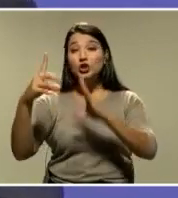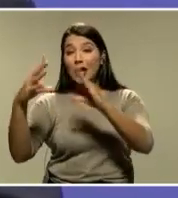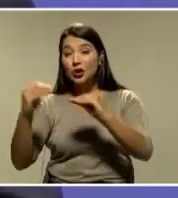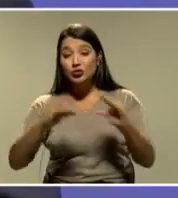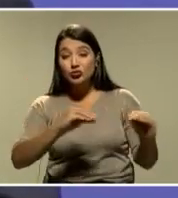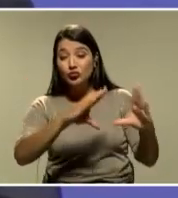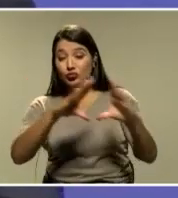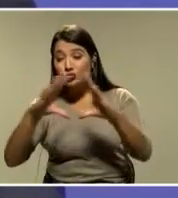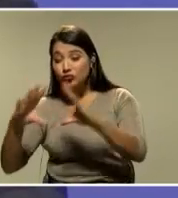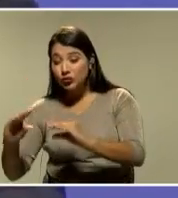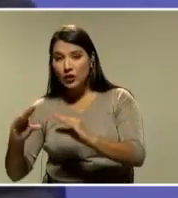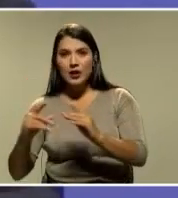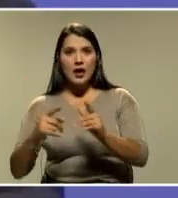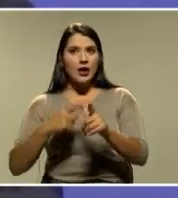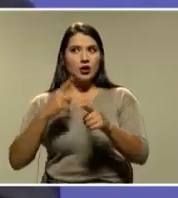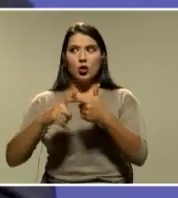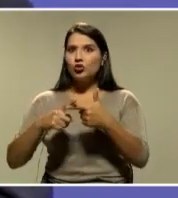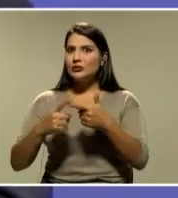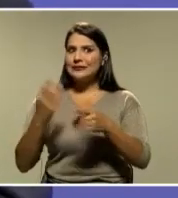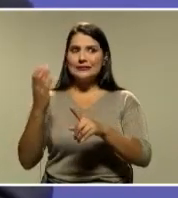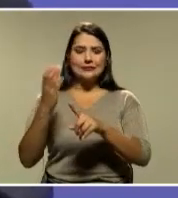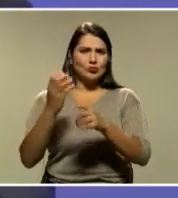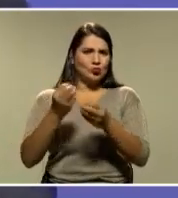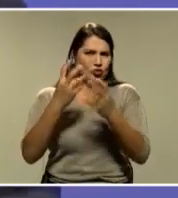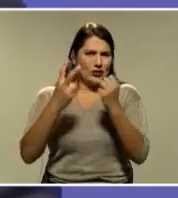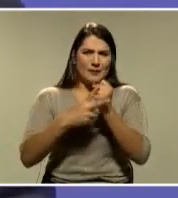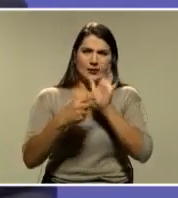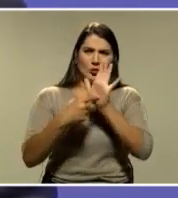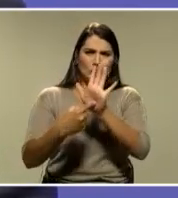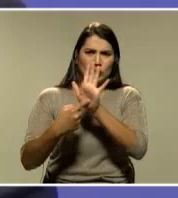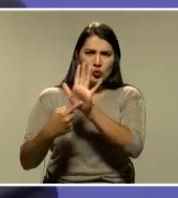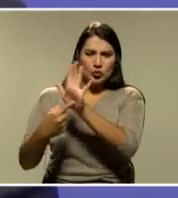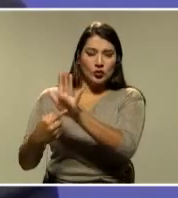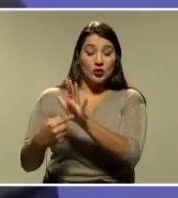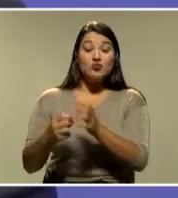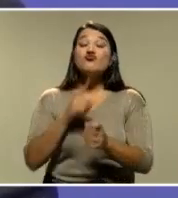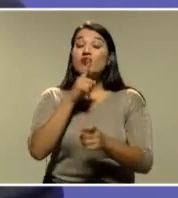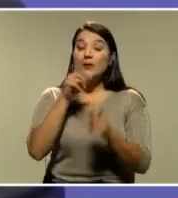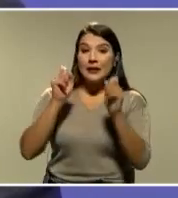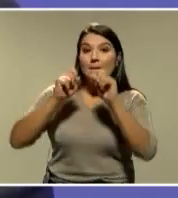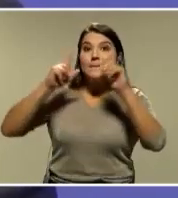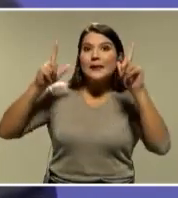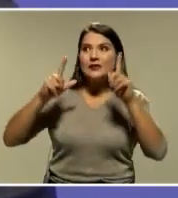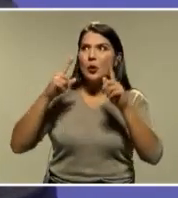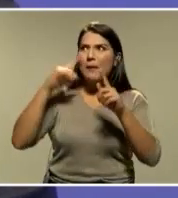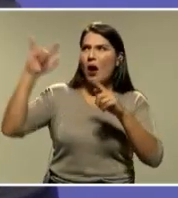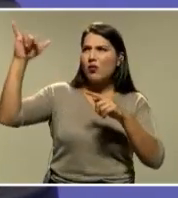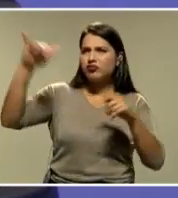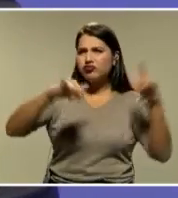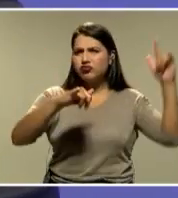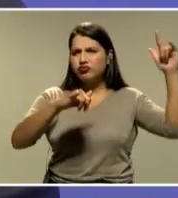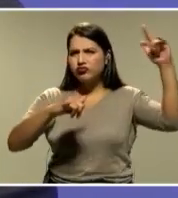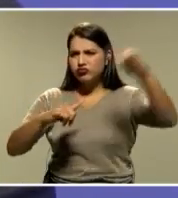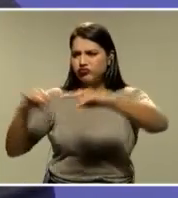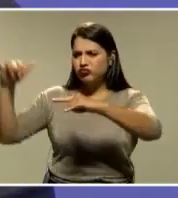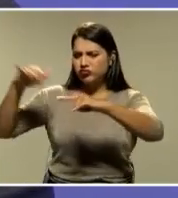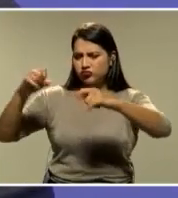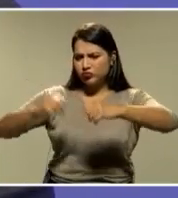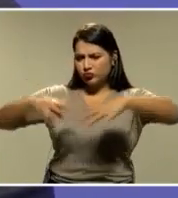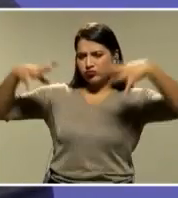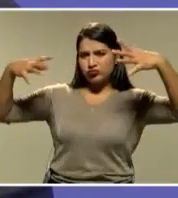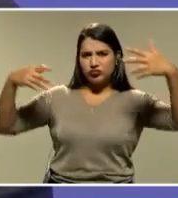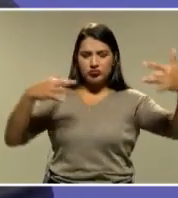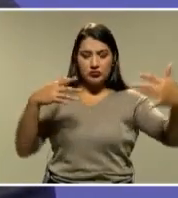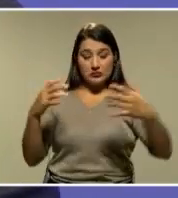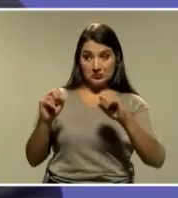avances, estos ataques que venían, que se grababan desde los aviones. Fue impresionante cómo el mundo vivió todo eso. Y lo que usted